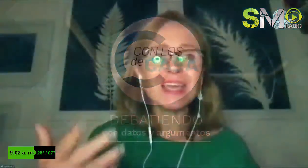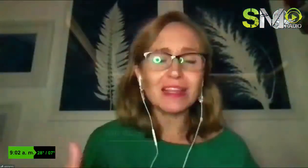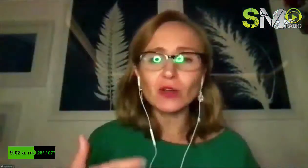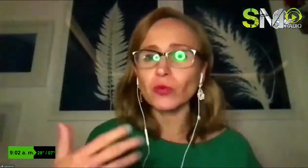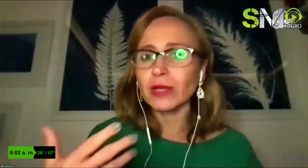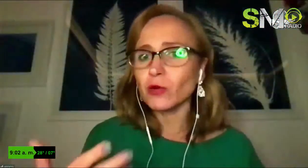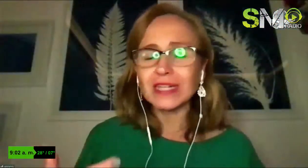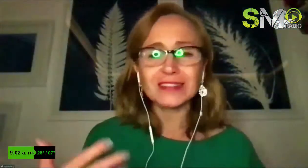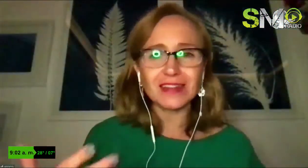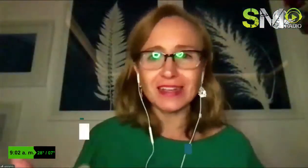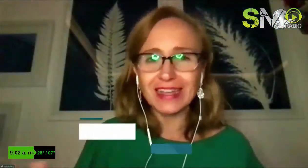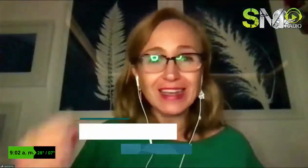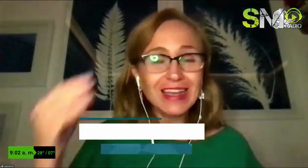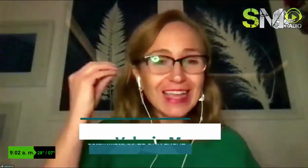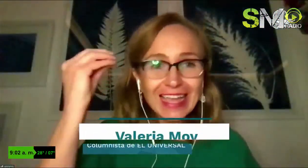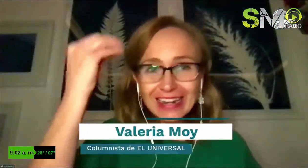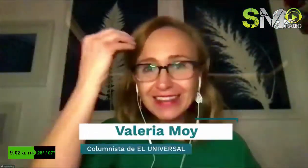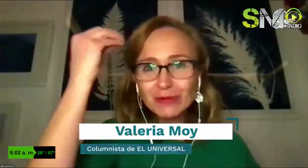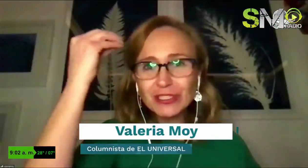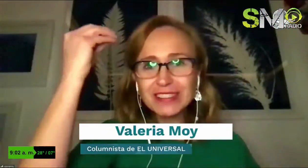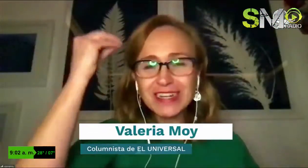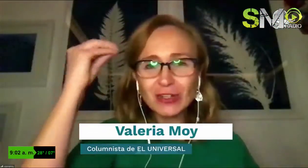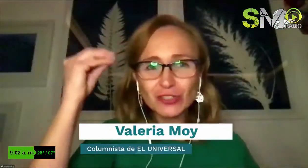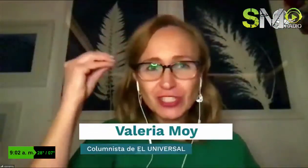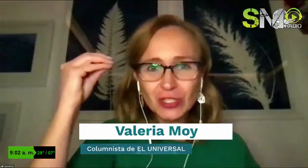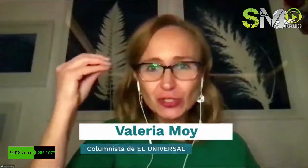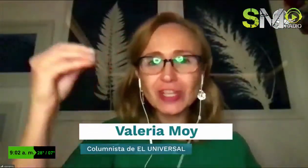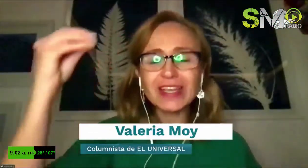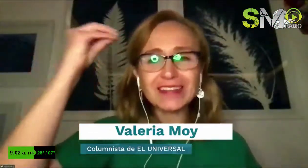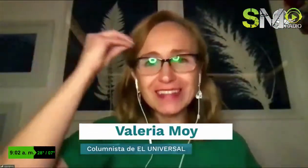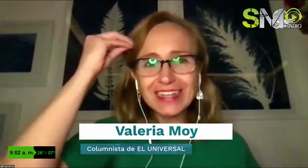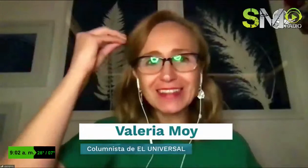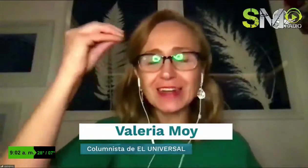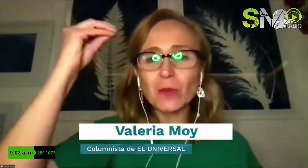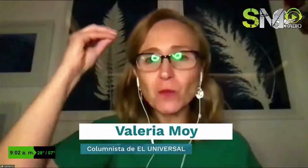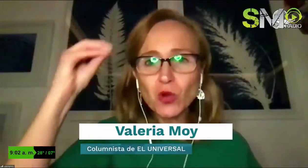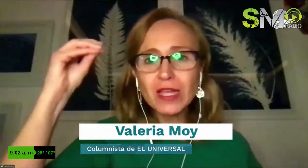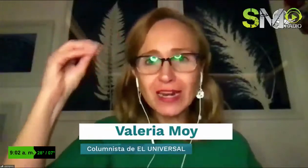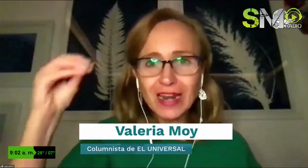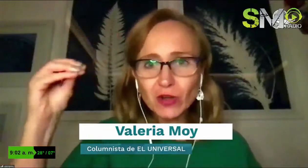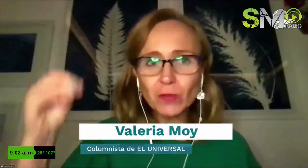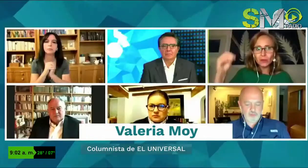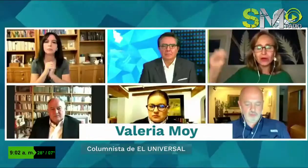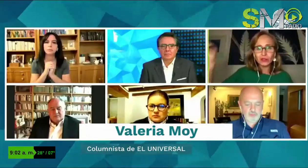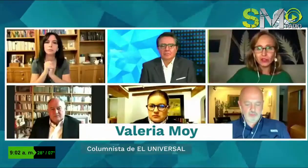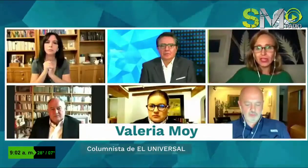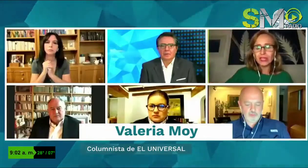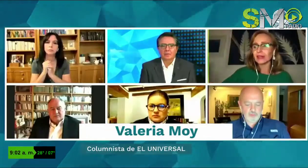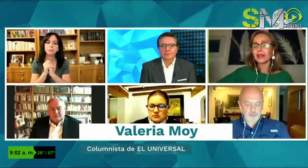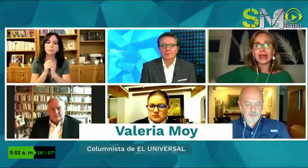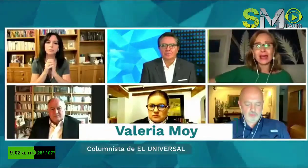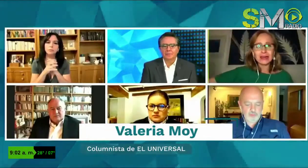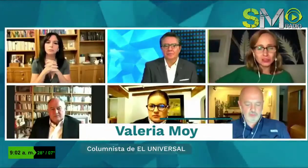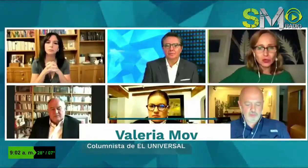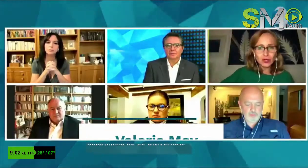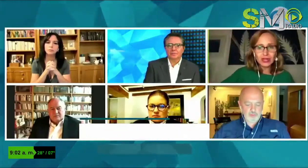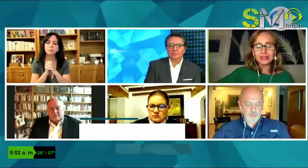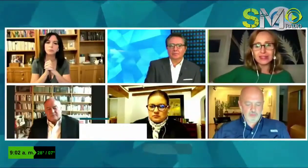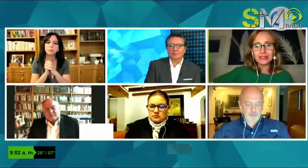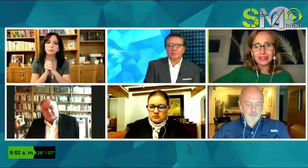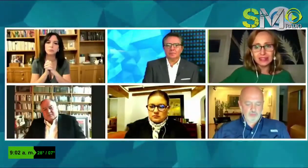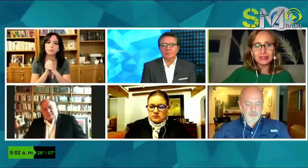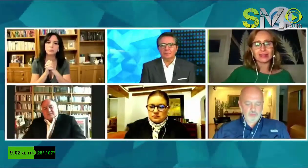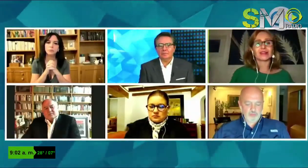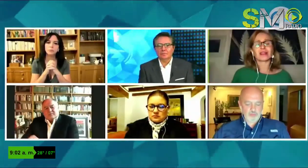Más allá del cubrebocas y del gel, ¿qué le tenemos que decir a los niños que tienen que tener muy claro para cuando lleguen a las escuelas